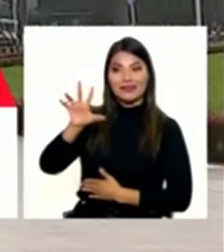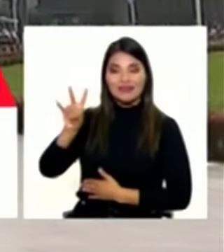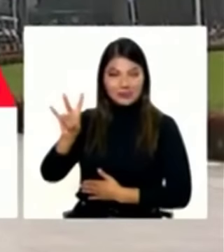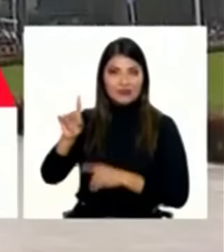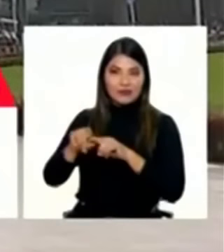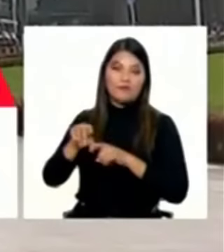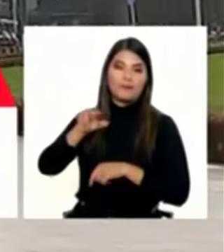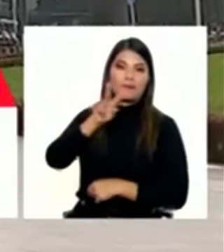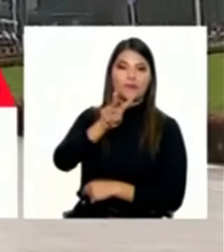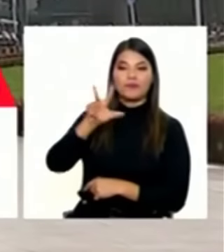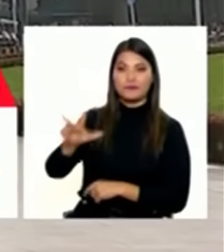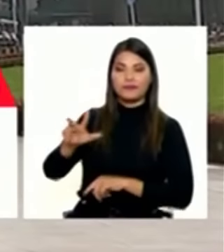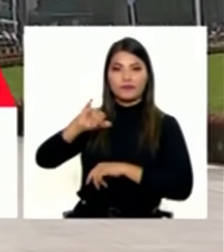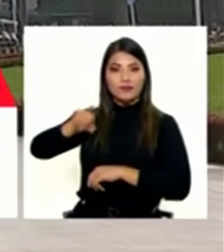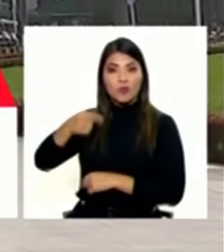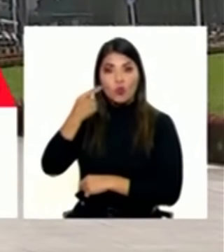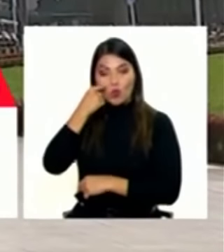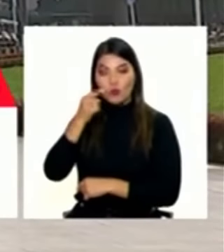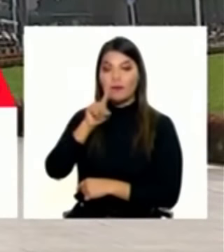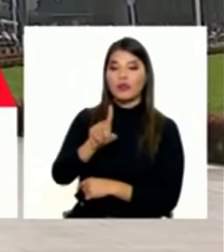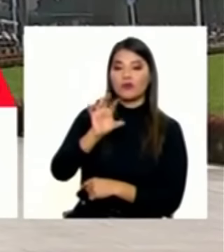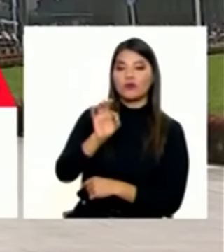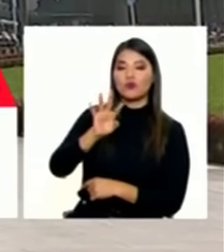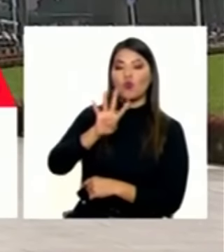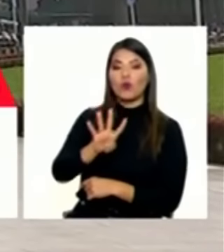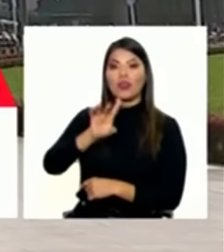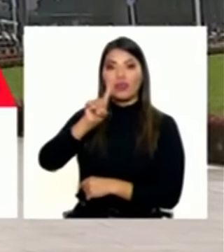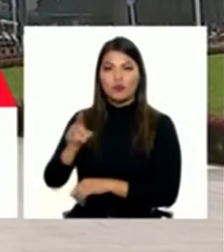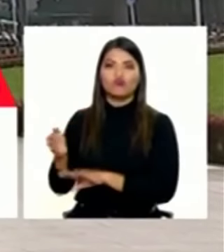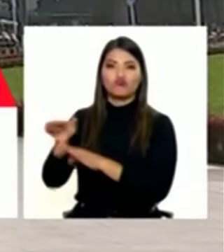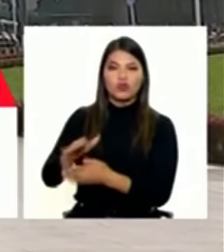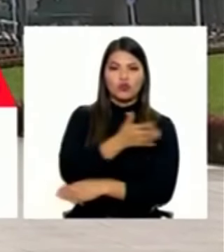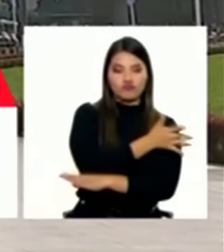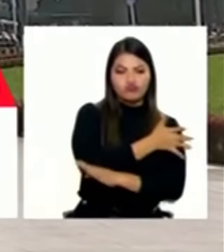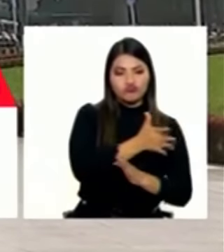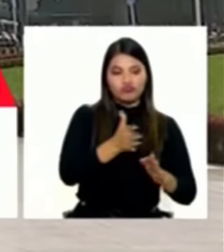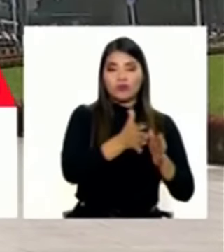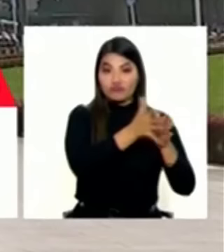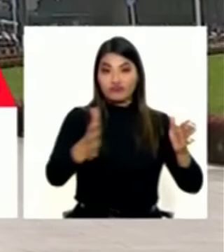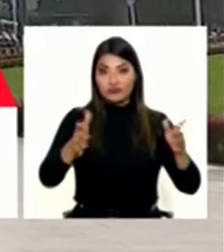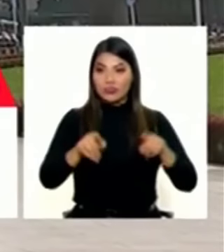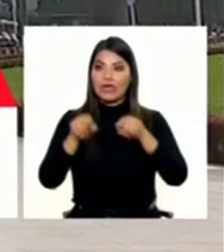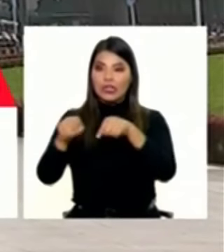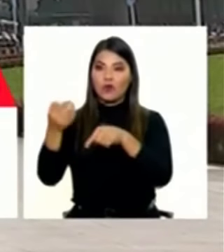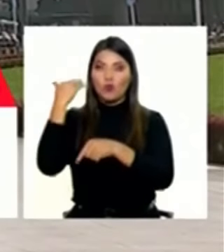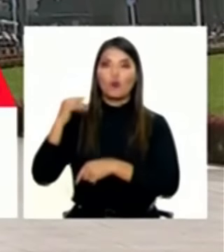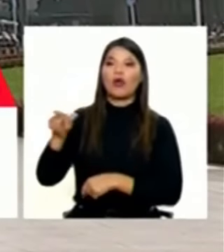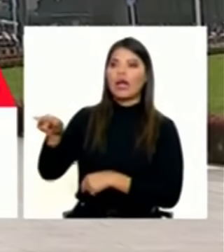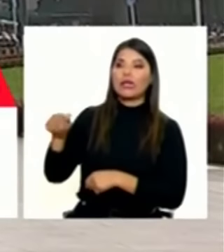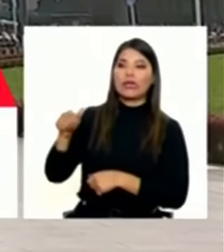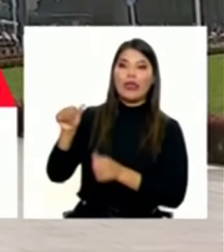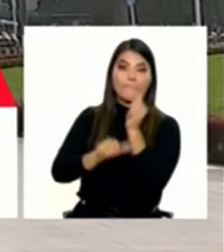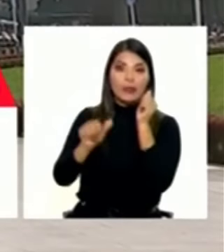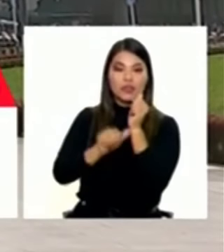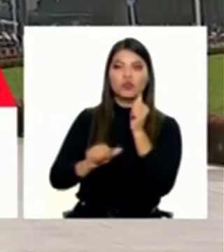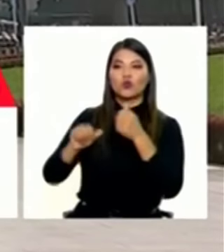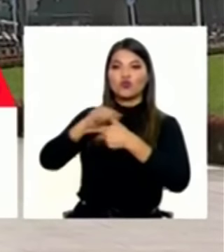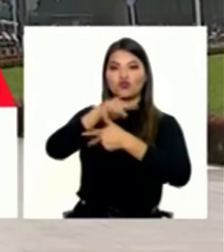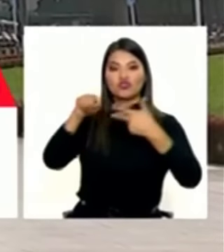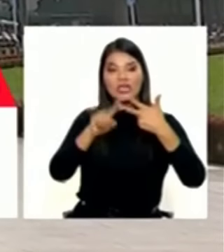23 de julio de 1941. Fue el tercero de tres hermanos. A